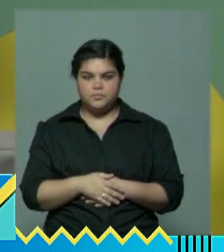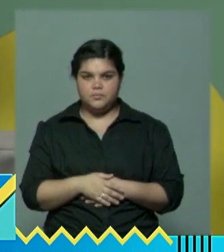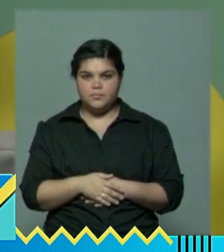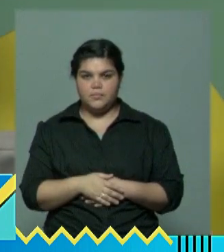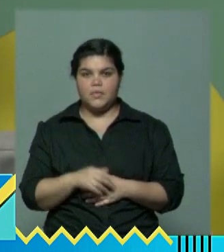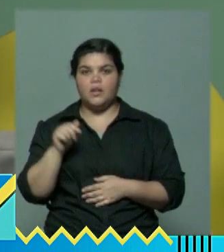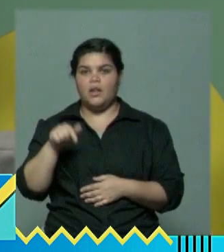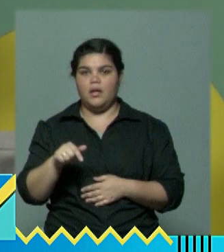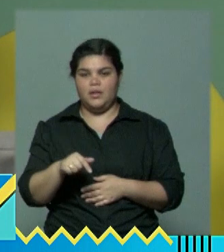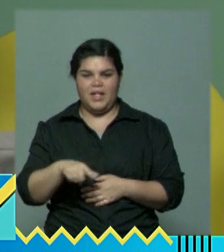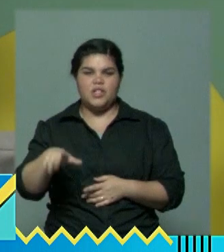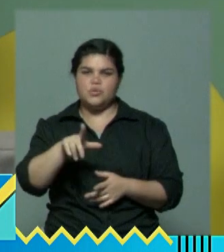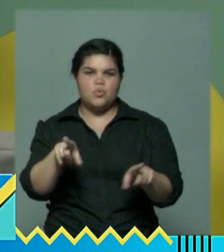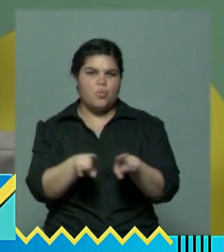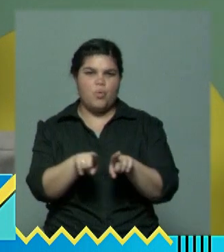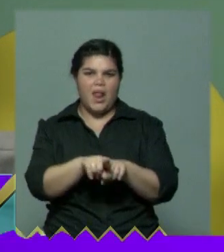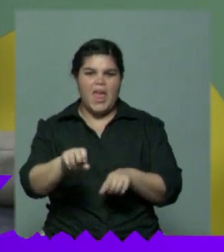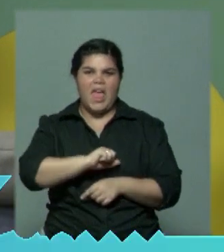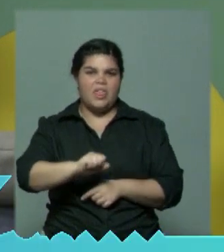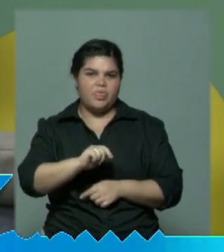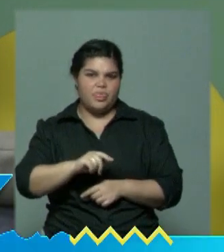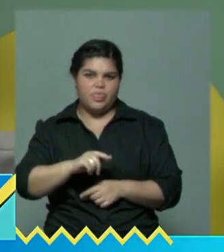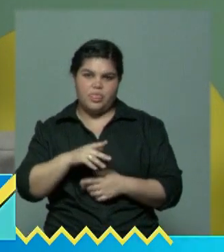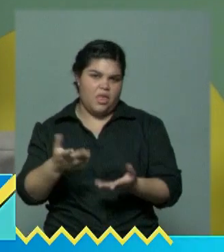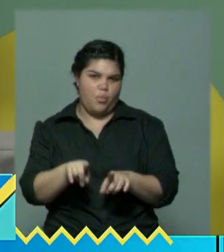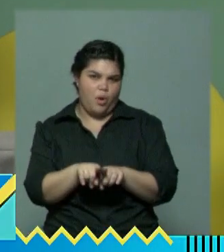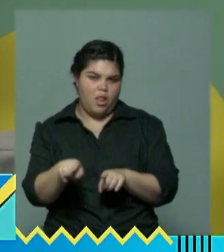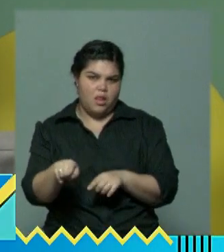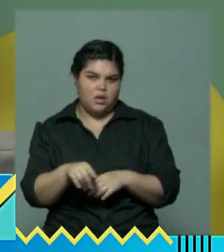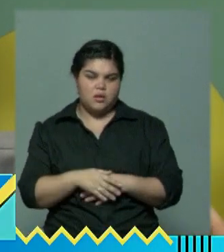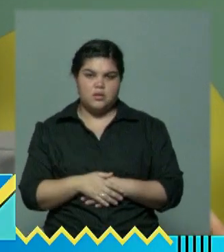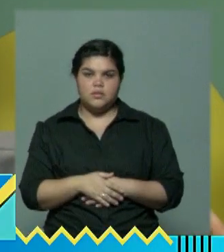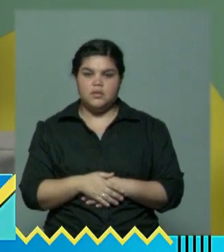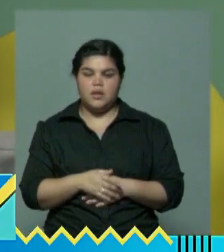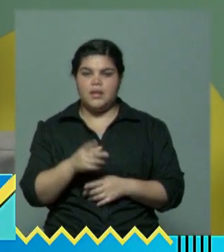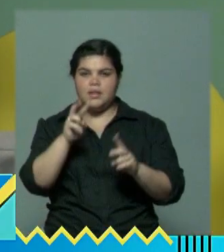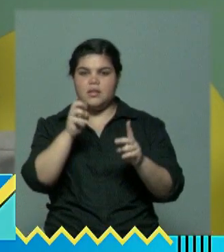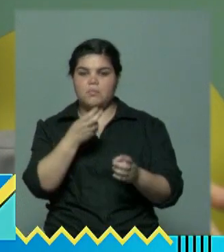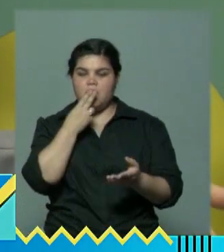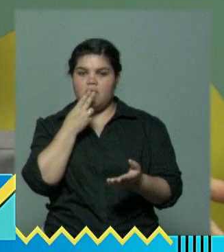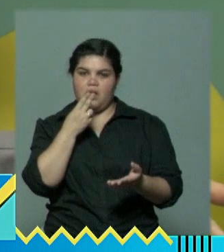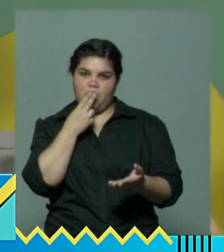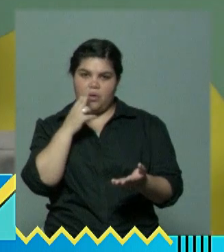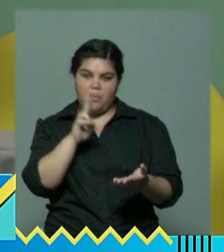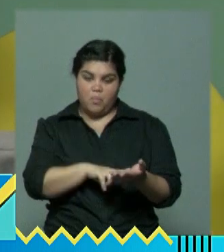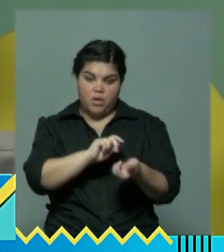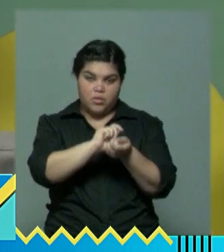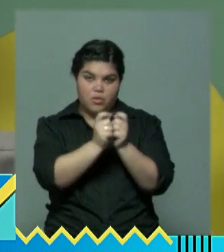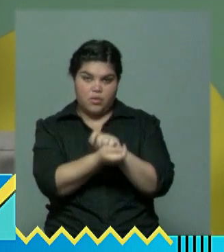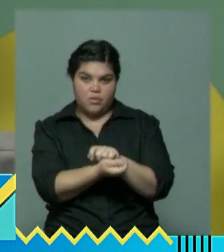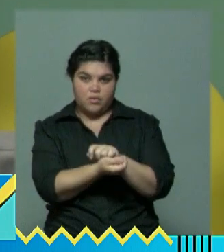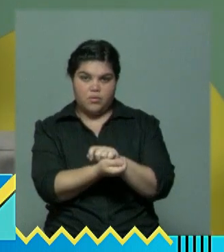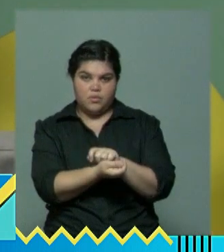una ventaja. Lo que ocurre es que en cuestiones de reforma tributaria sería genial